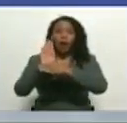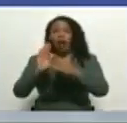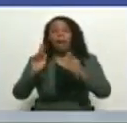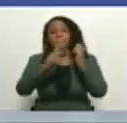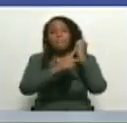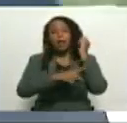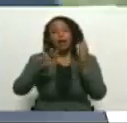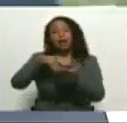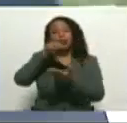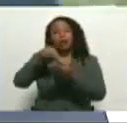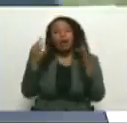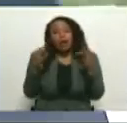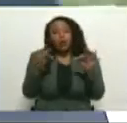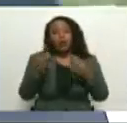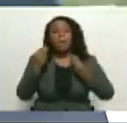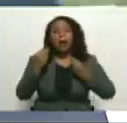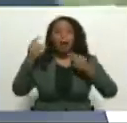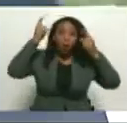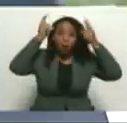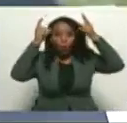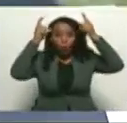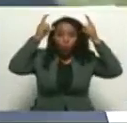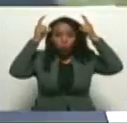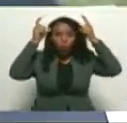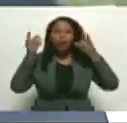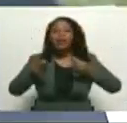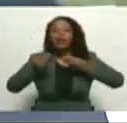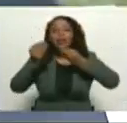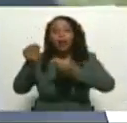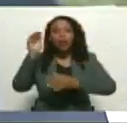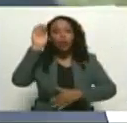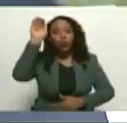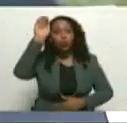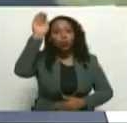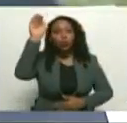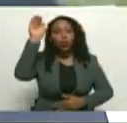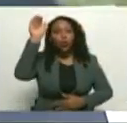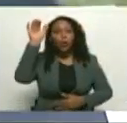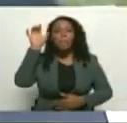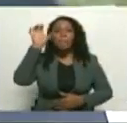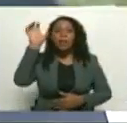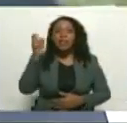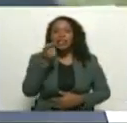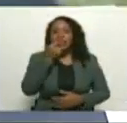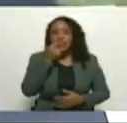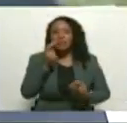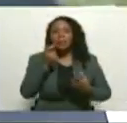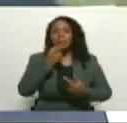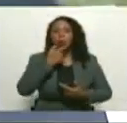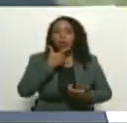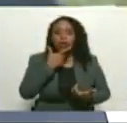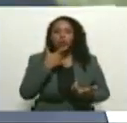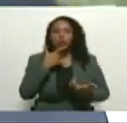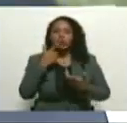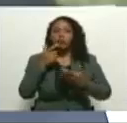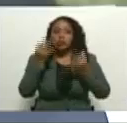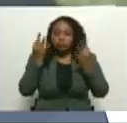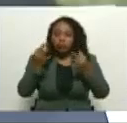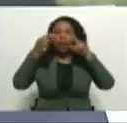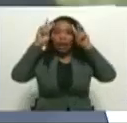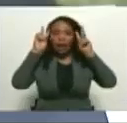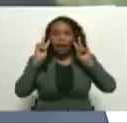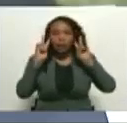nacionales y brindarle a las generaciones futuras un país verde, un país bonito, un país conservado,